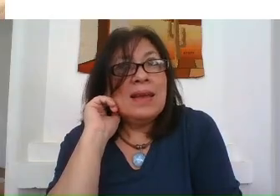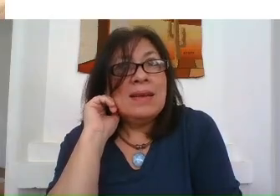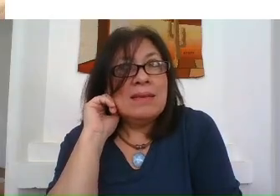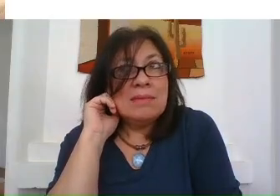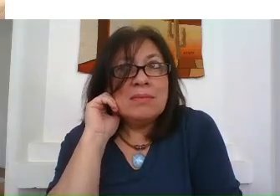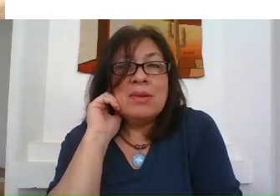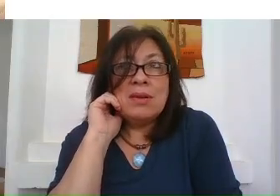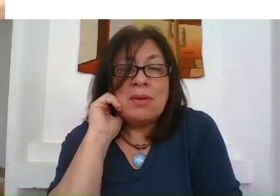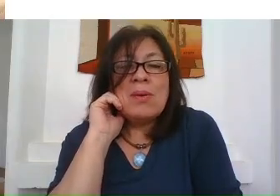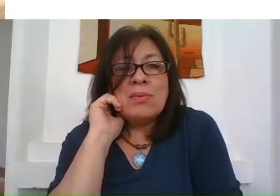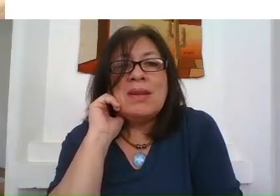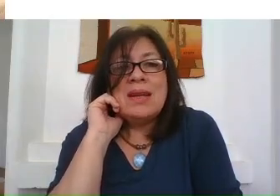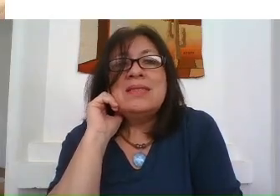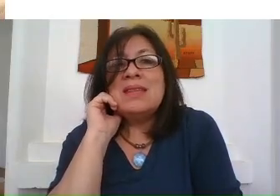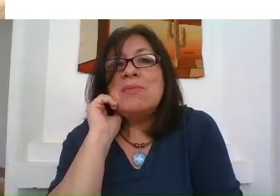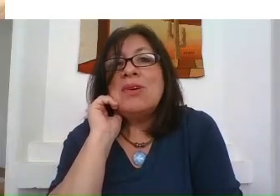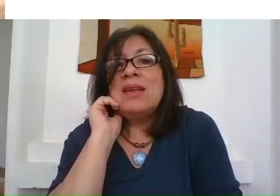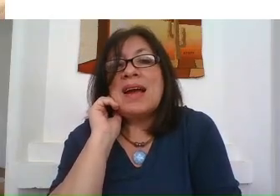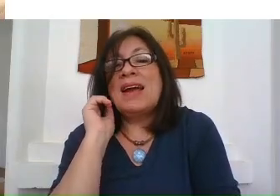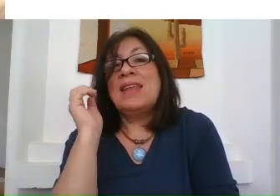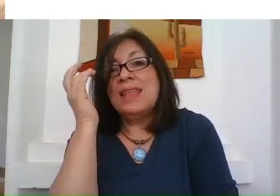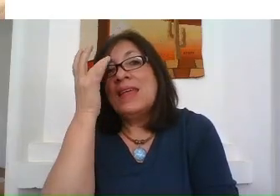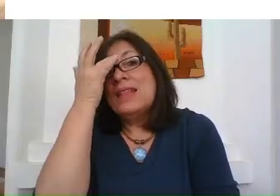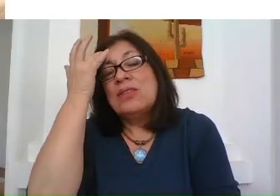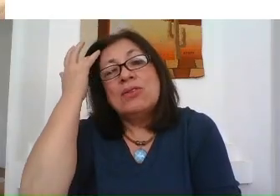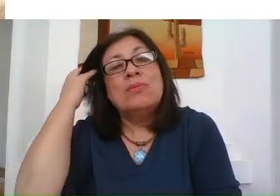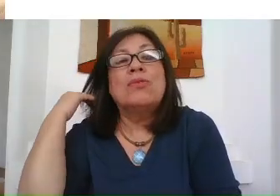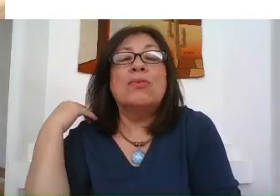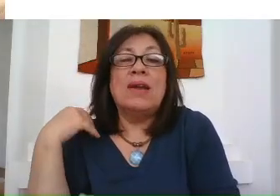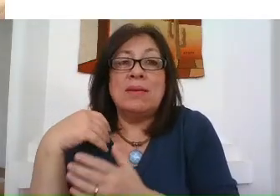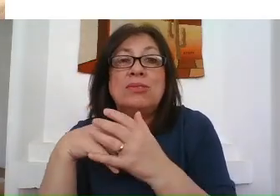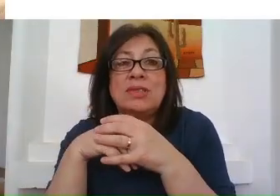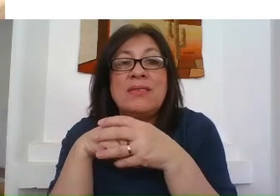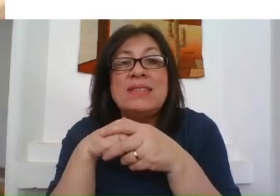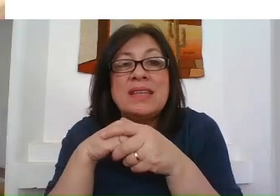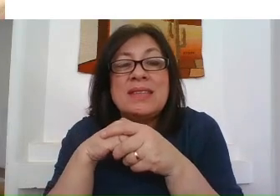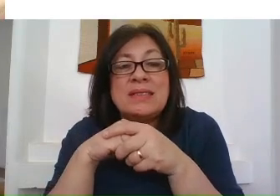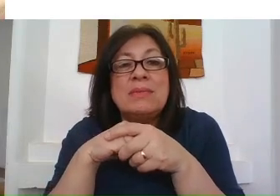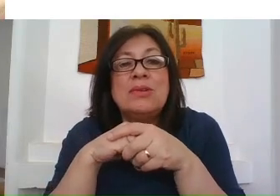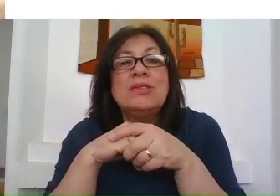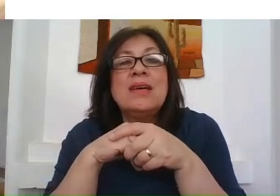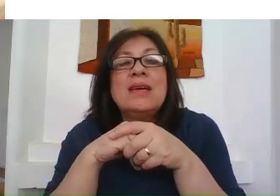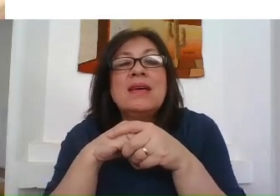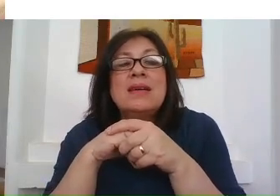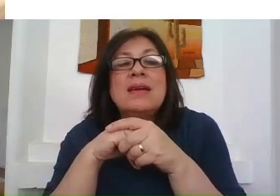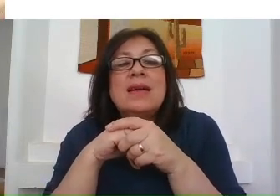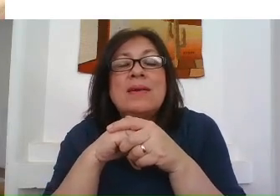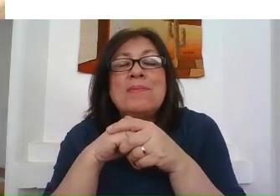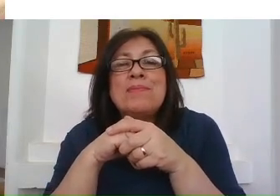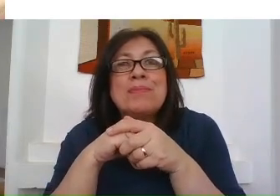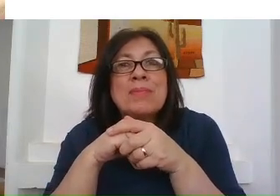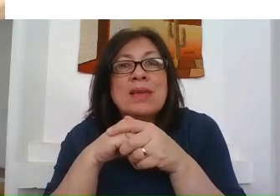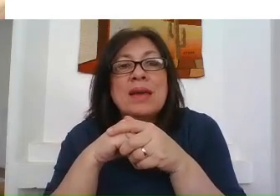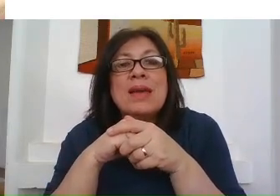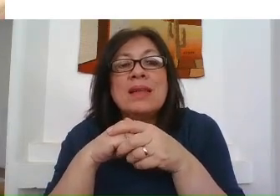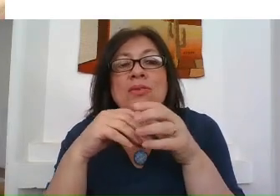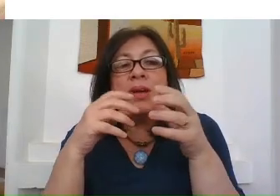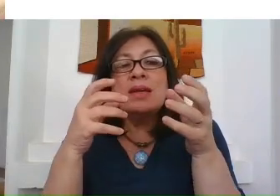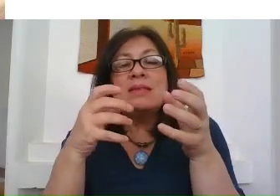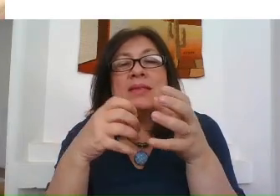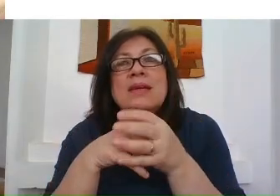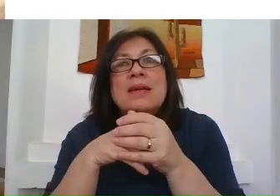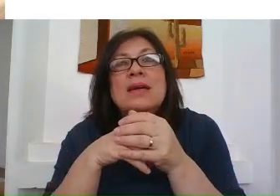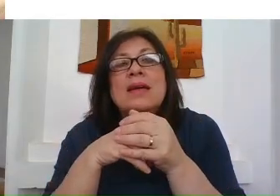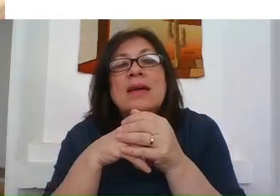y que cuando analizamos la calidad del tono muscular, muchas veces decimos que